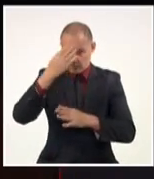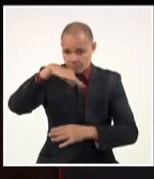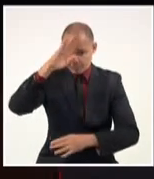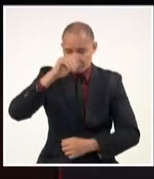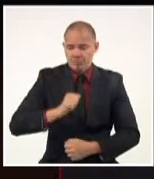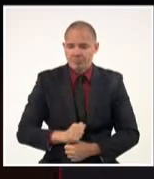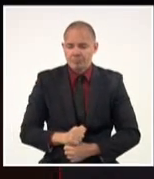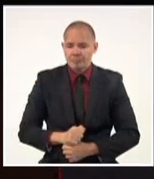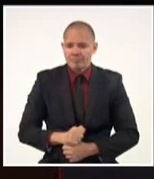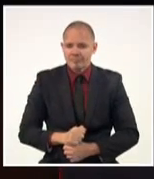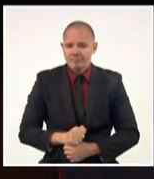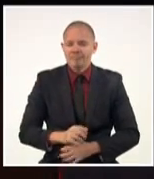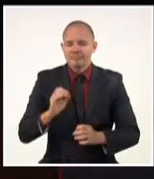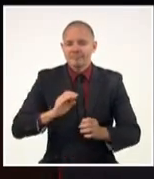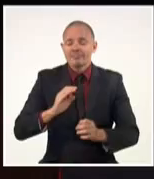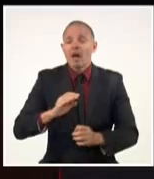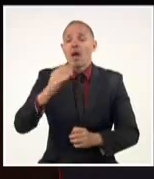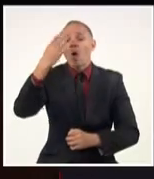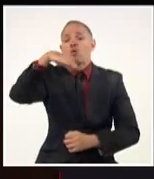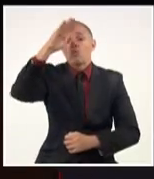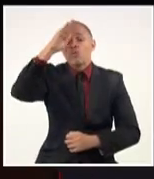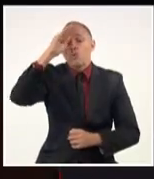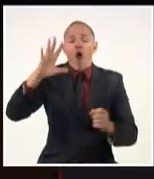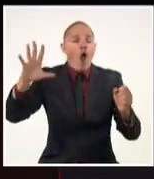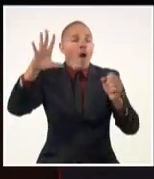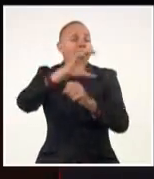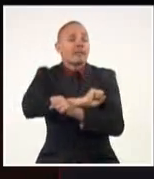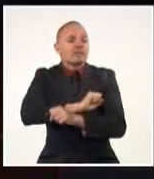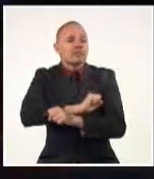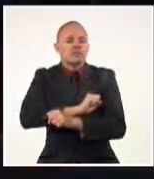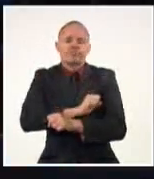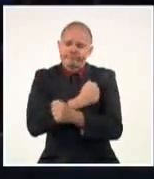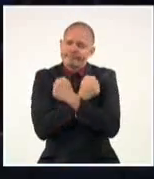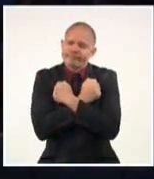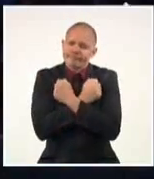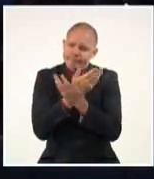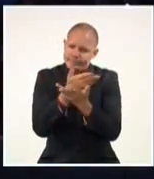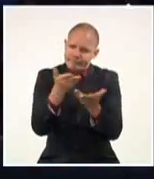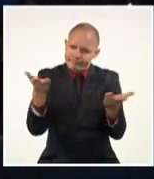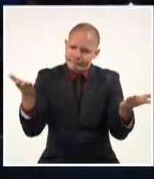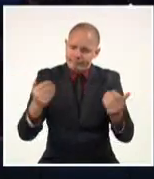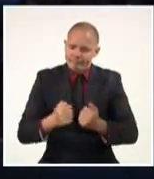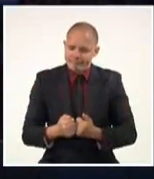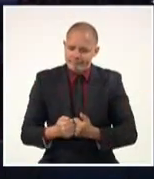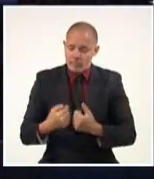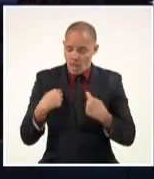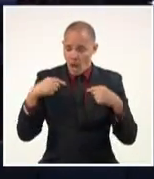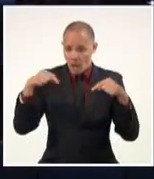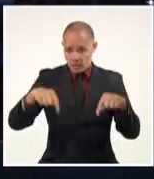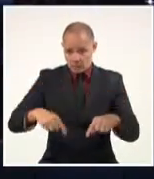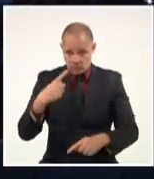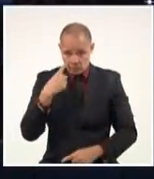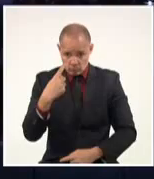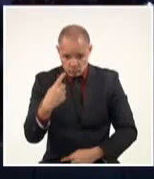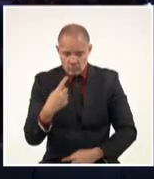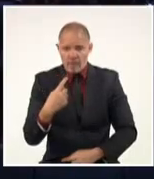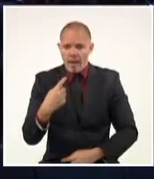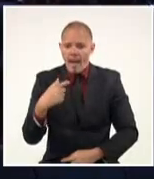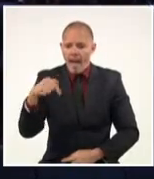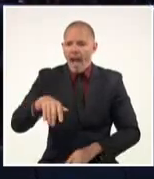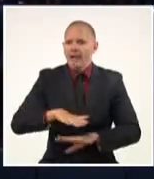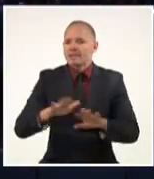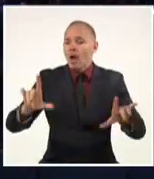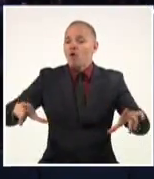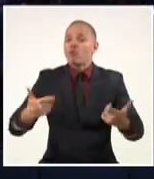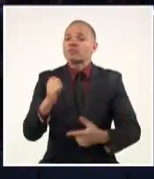querido pueblo cubano, es un honor estar aquí hoy, 65 años